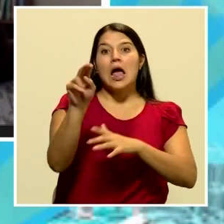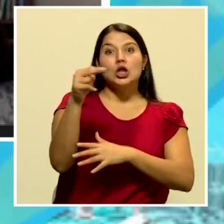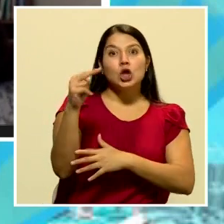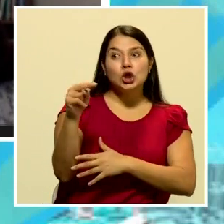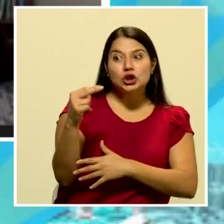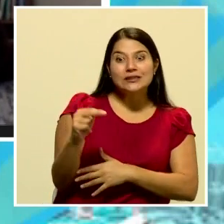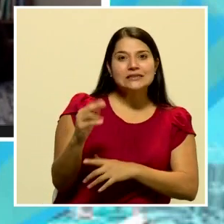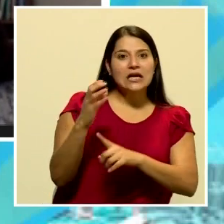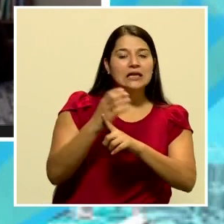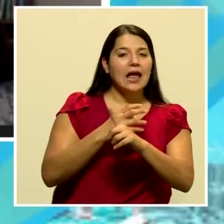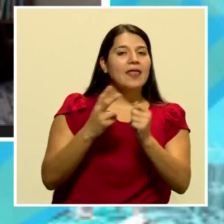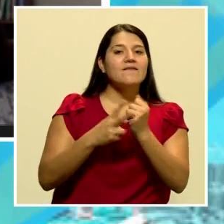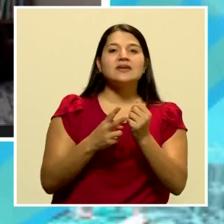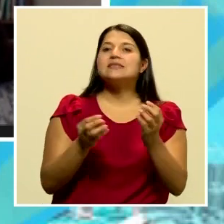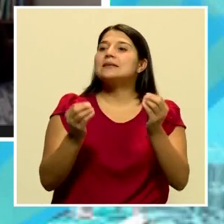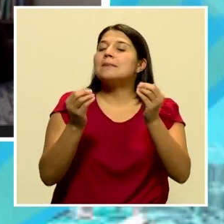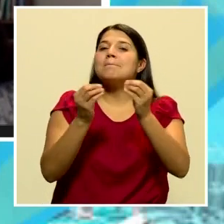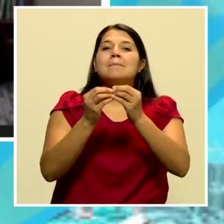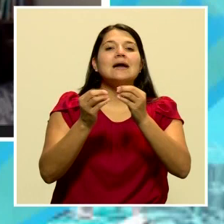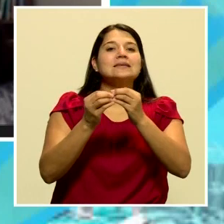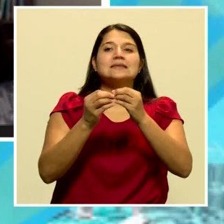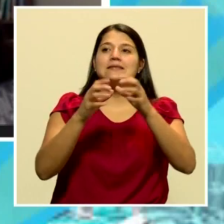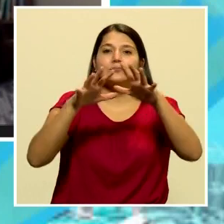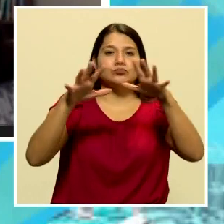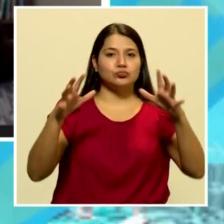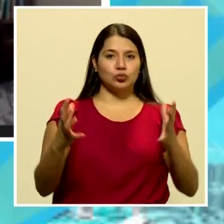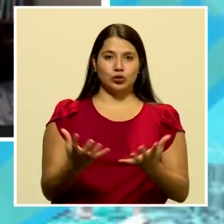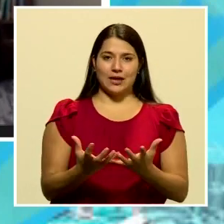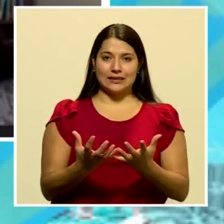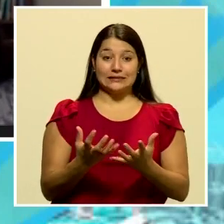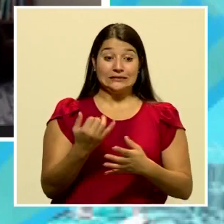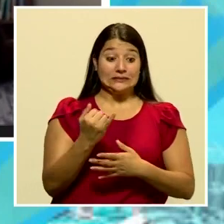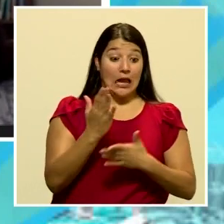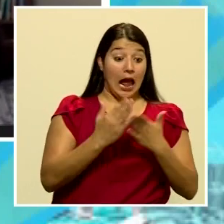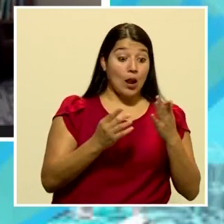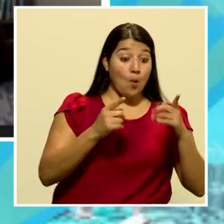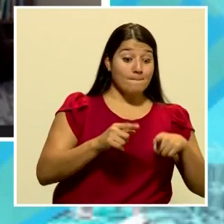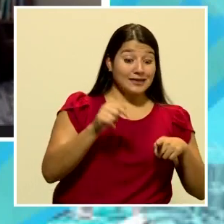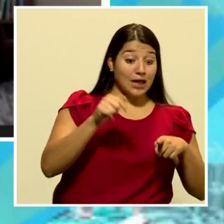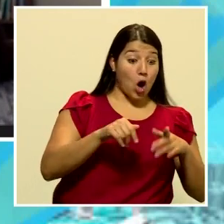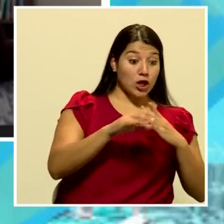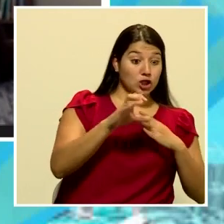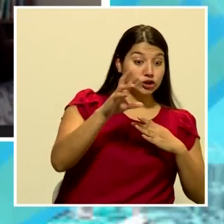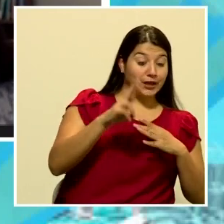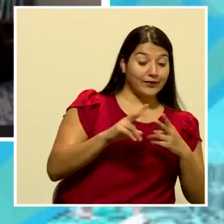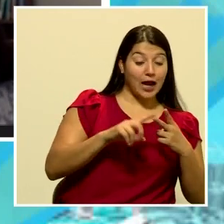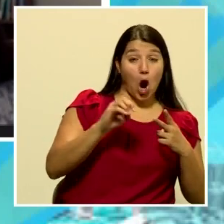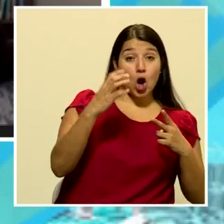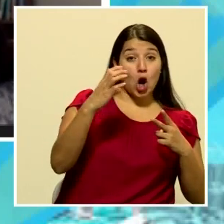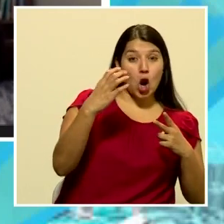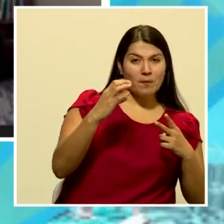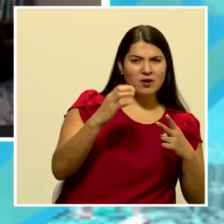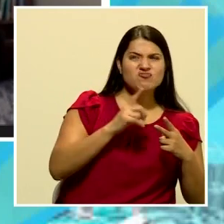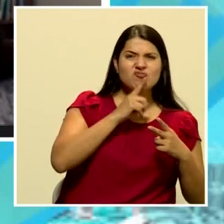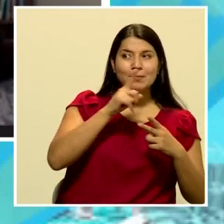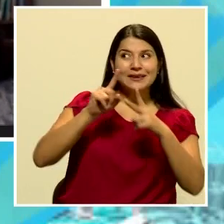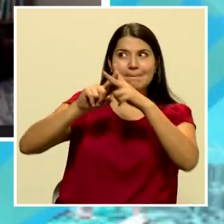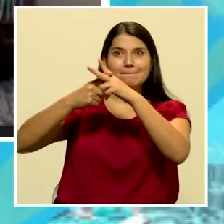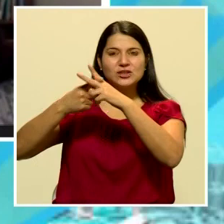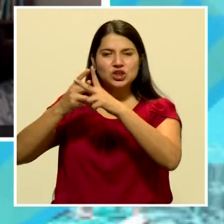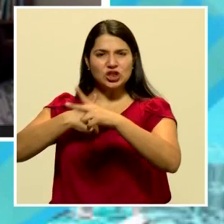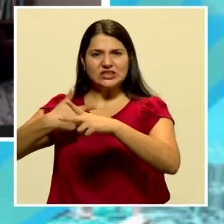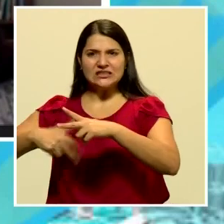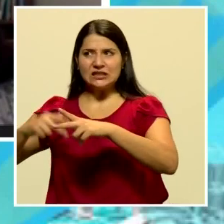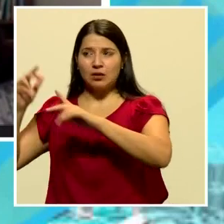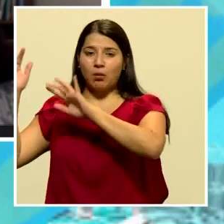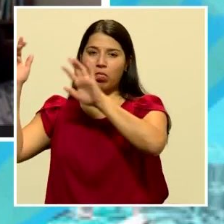vez más globales. Lo que hoy ocurre en Costa Rica y en Colombia comenzó en China y podemos aprender de lo que